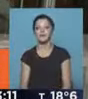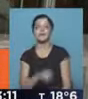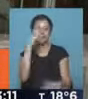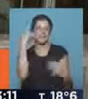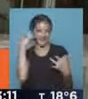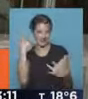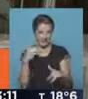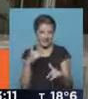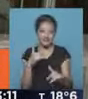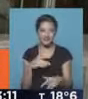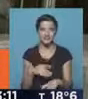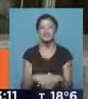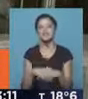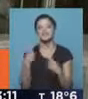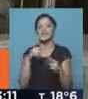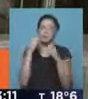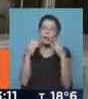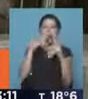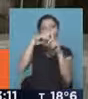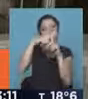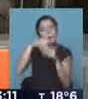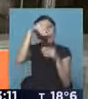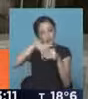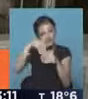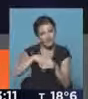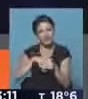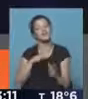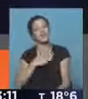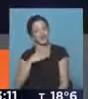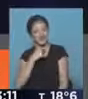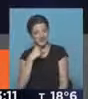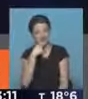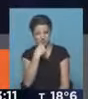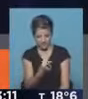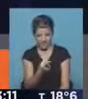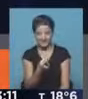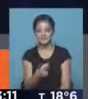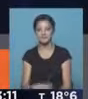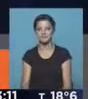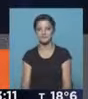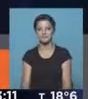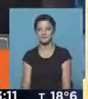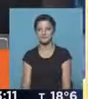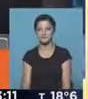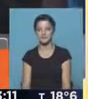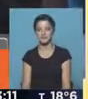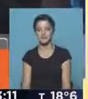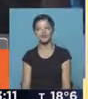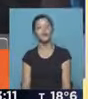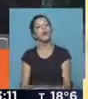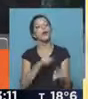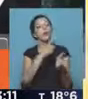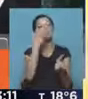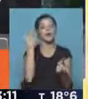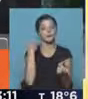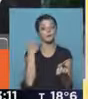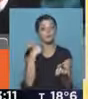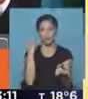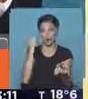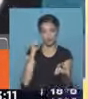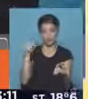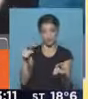política se pasa contando partidos, votos, etcétera. Entonces lo que yo le quería preguntar en relación a esto es, él decía que el plebiscito ofrece